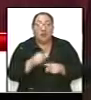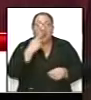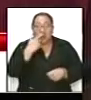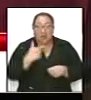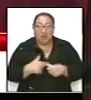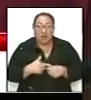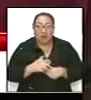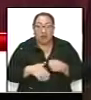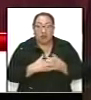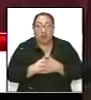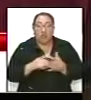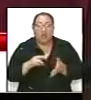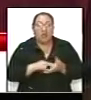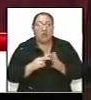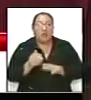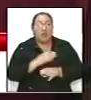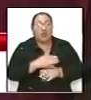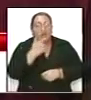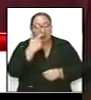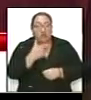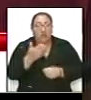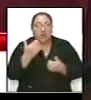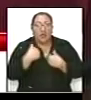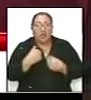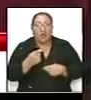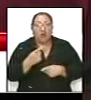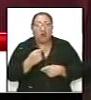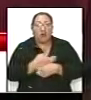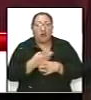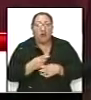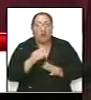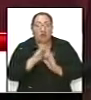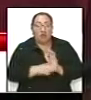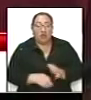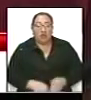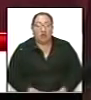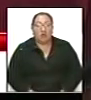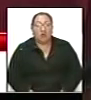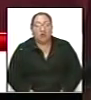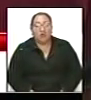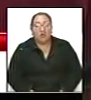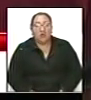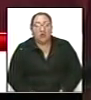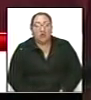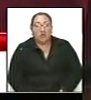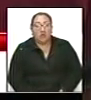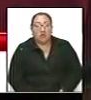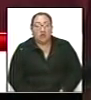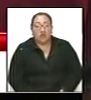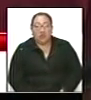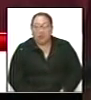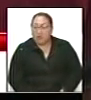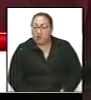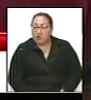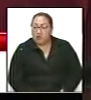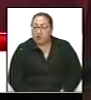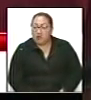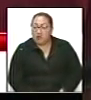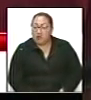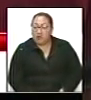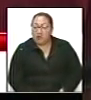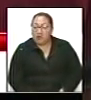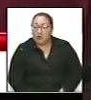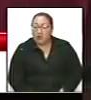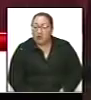se almacenaba el combustible tenía una capacidad menor a lo que señalaba el acta. Y finalmente,